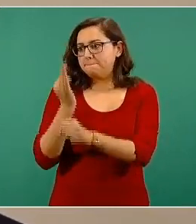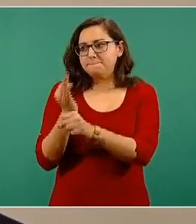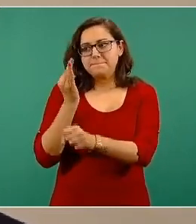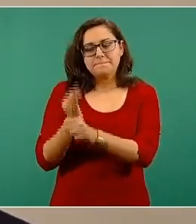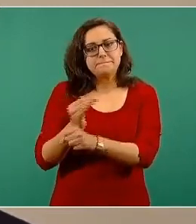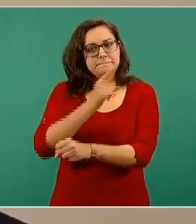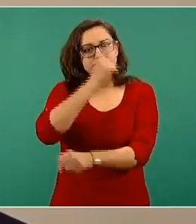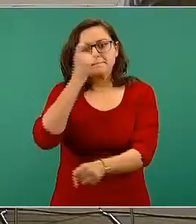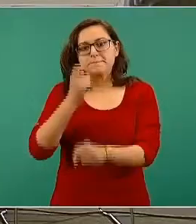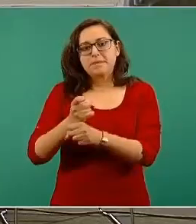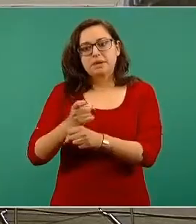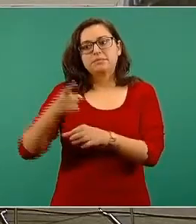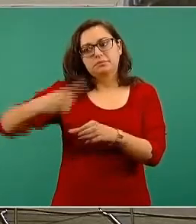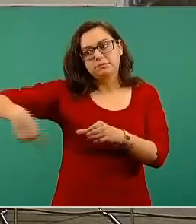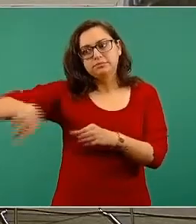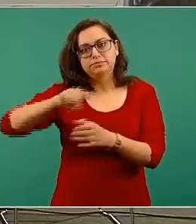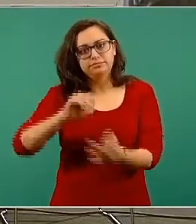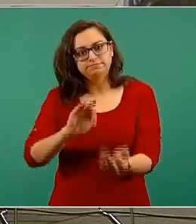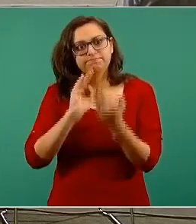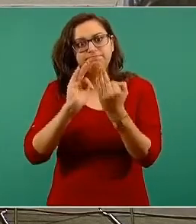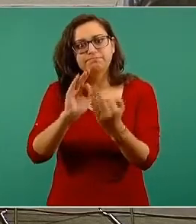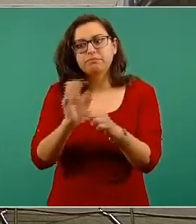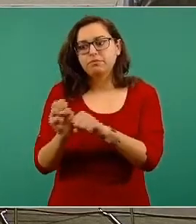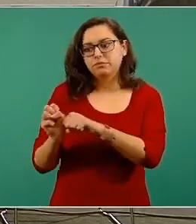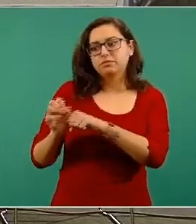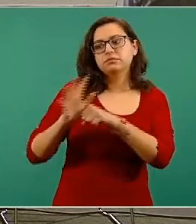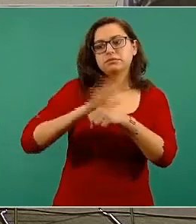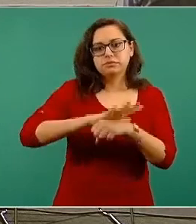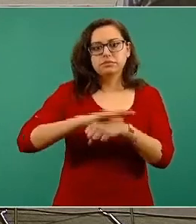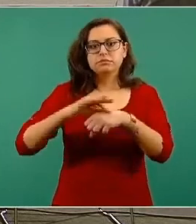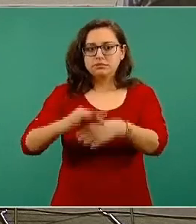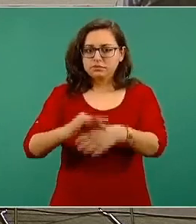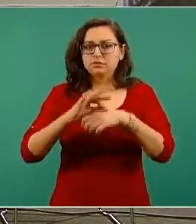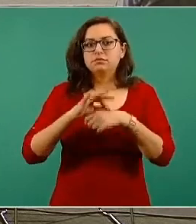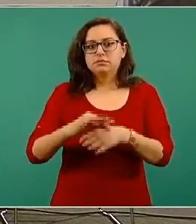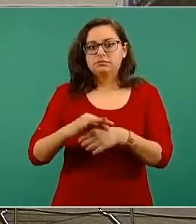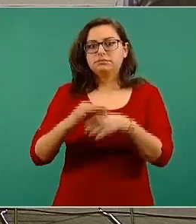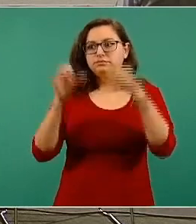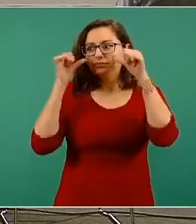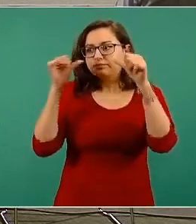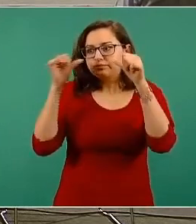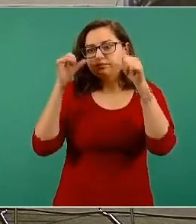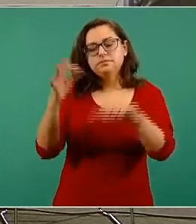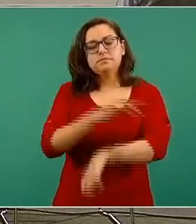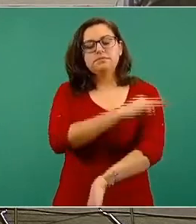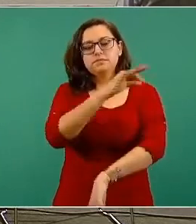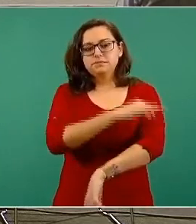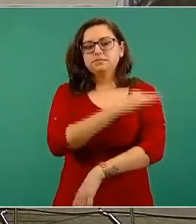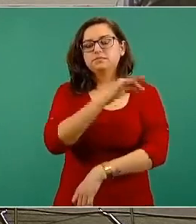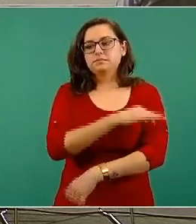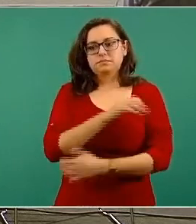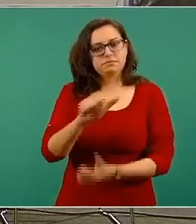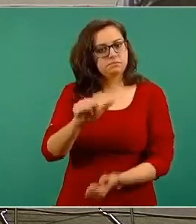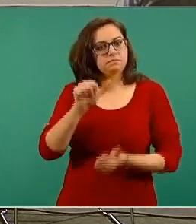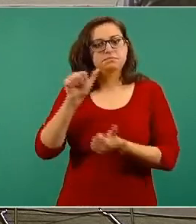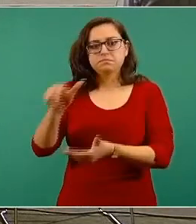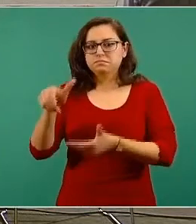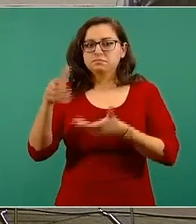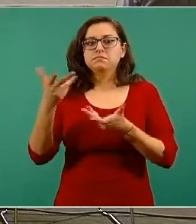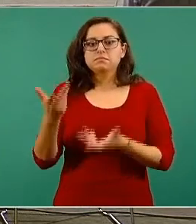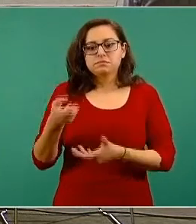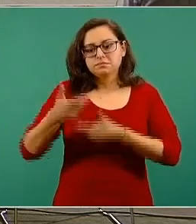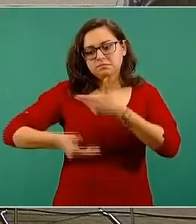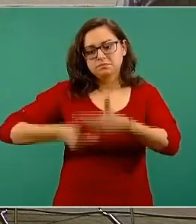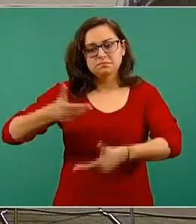y reservando para poder terminar en entidades donde todavía no se ha concluido con el personal de primera línea, poder llevar a